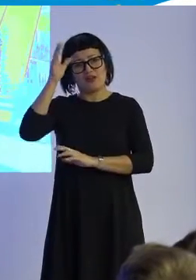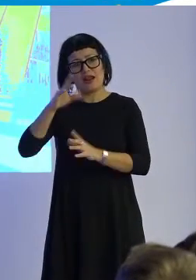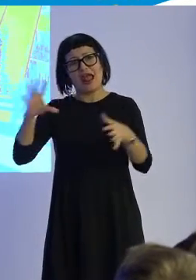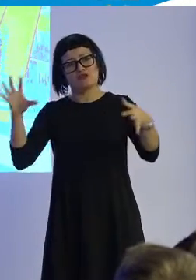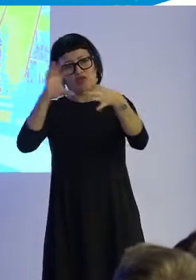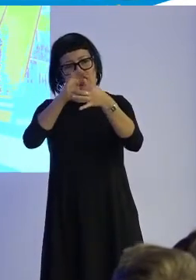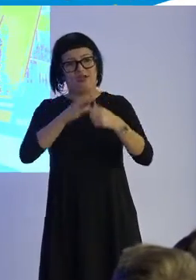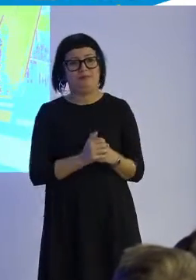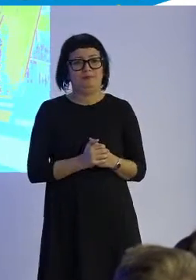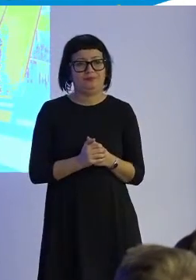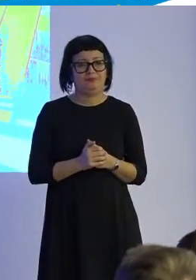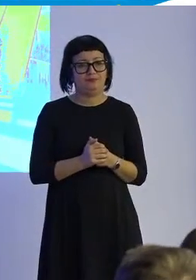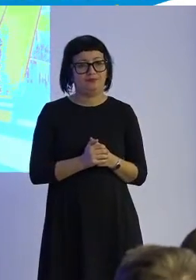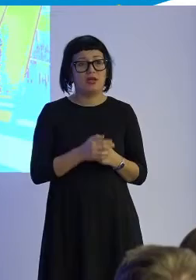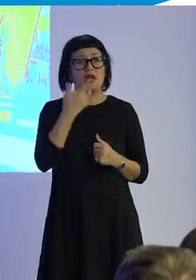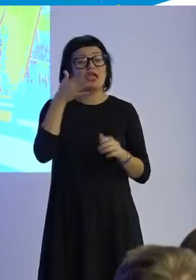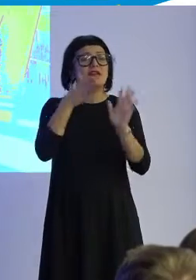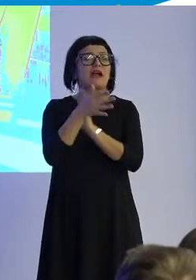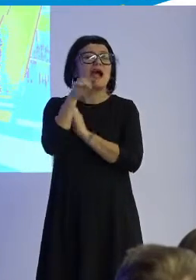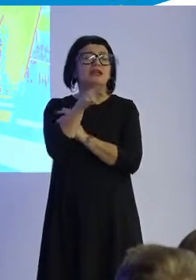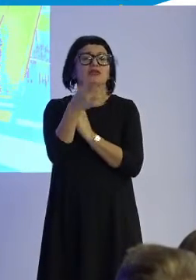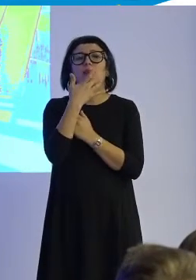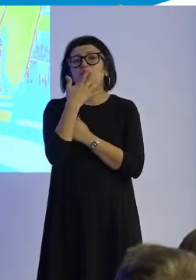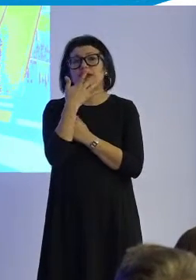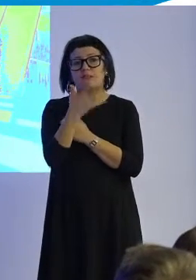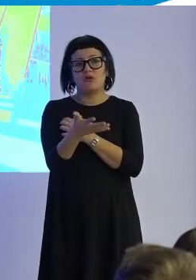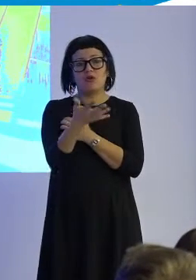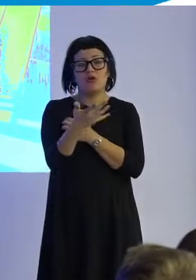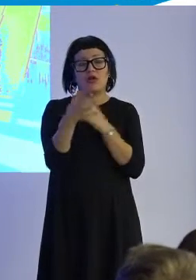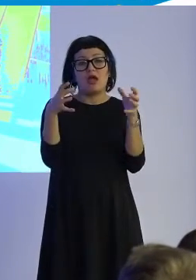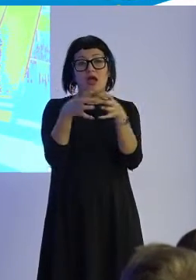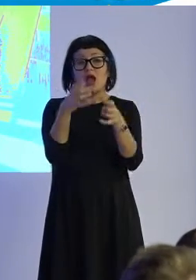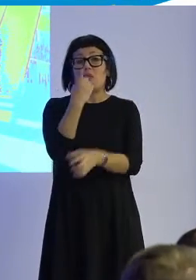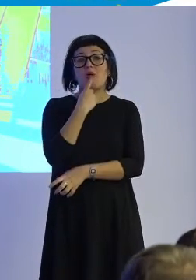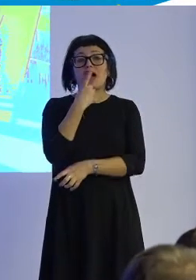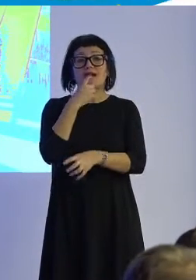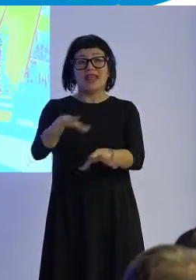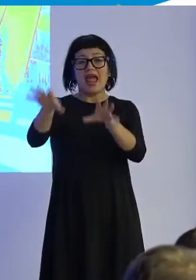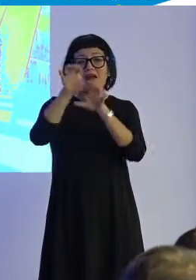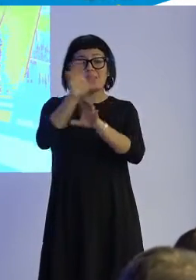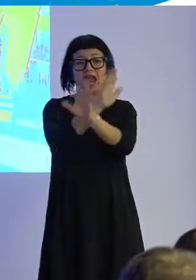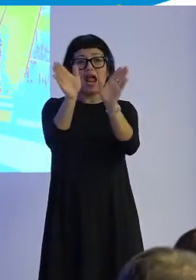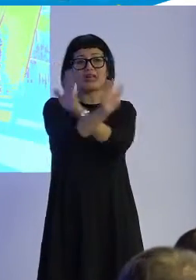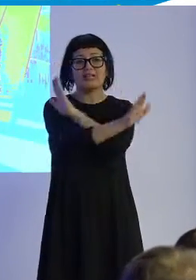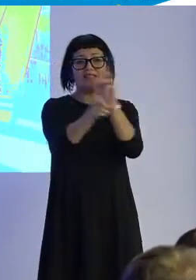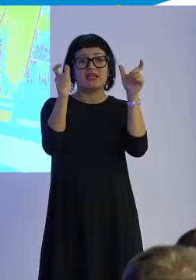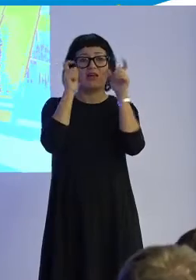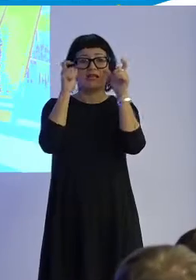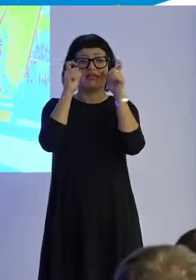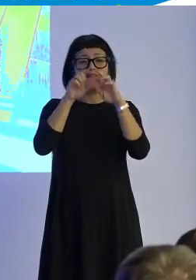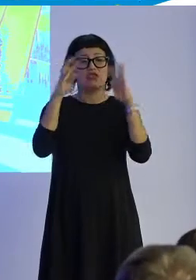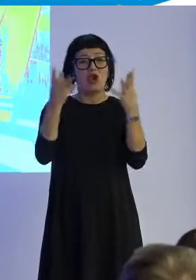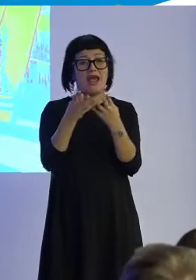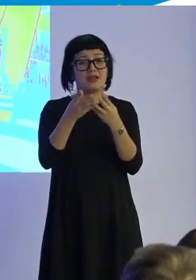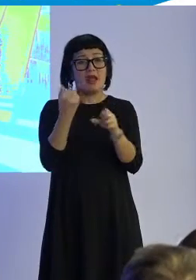asociada. Esto, por ejemplo, aprender sobre Marte con unas gafas HoloLens, con varias personas